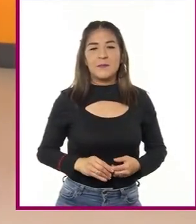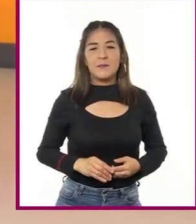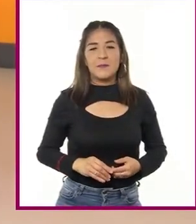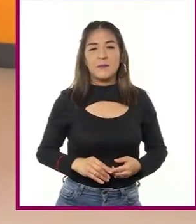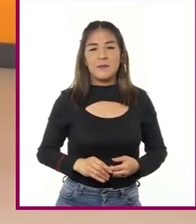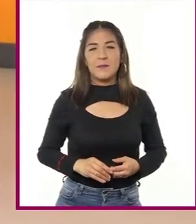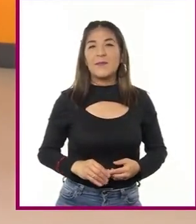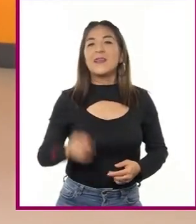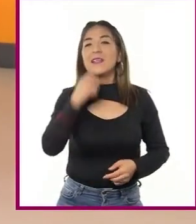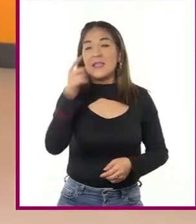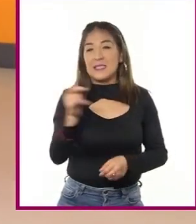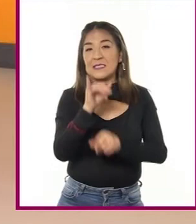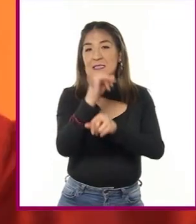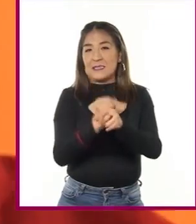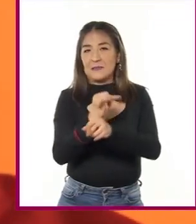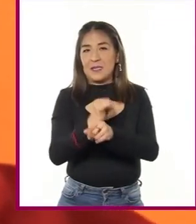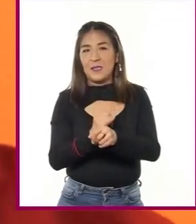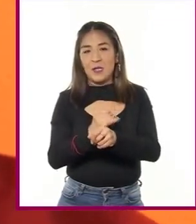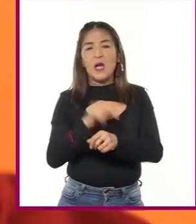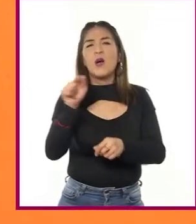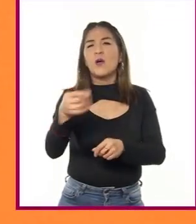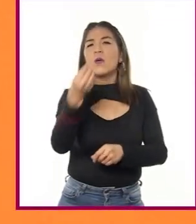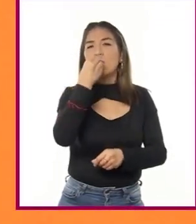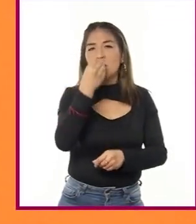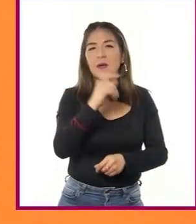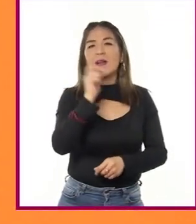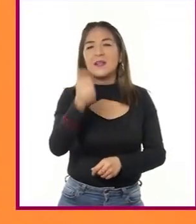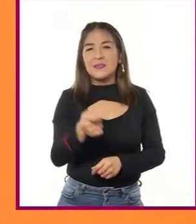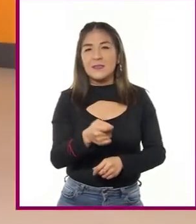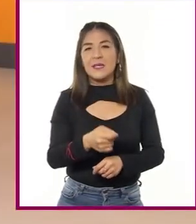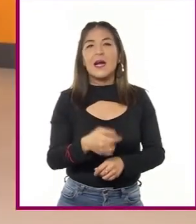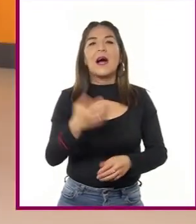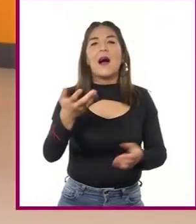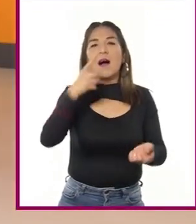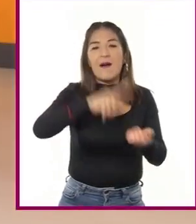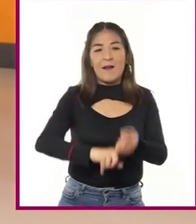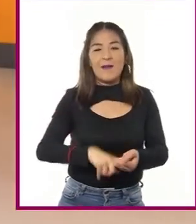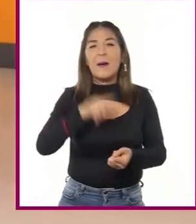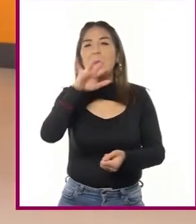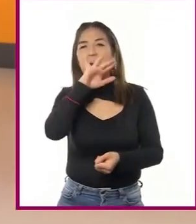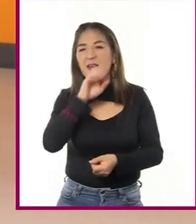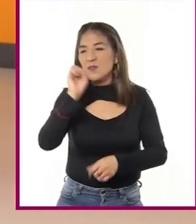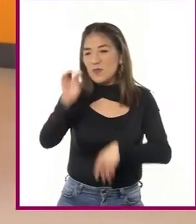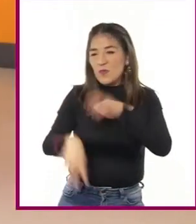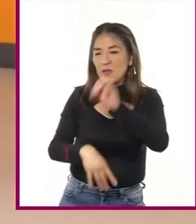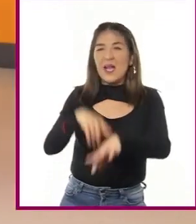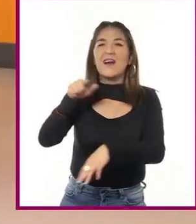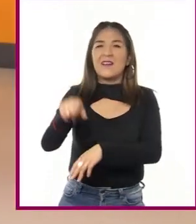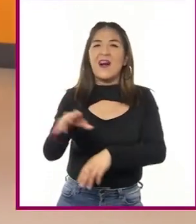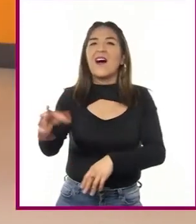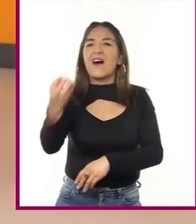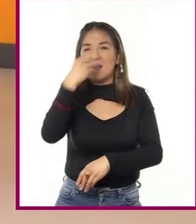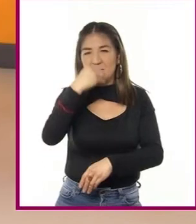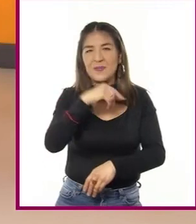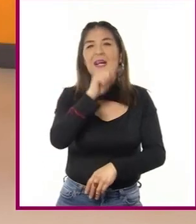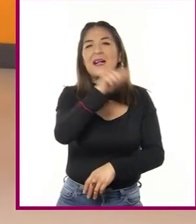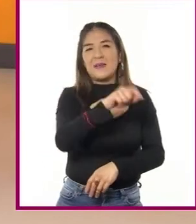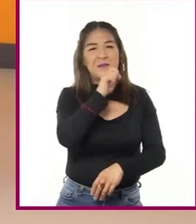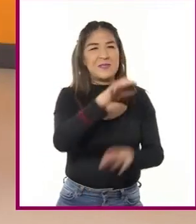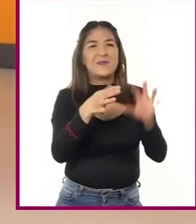Según nuestra investigación, se alimentan de los residuos que se encuentran en la basura, como nos comentó Óscar